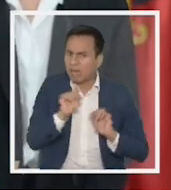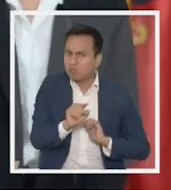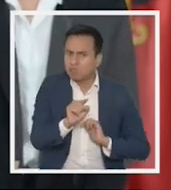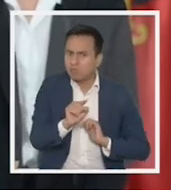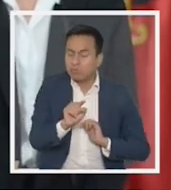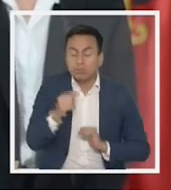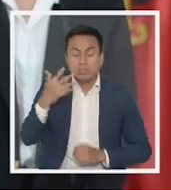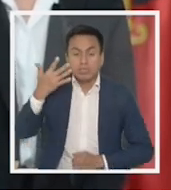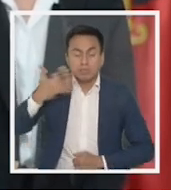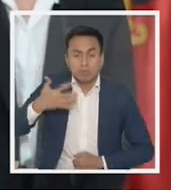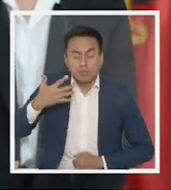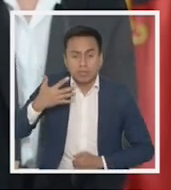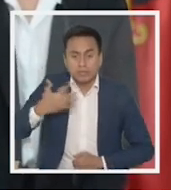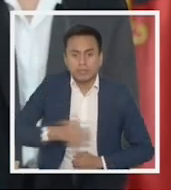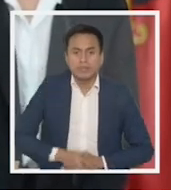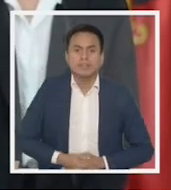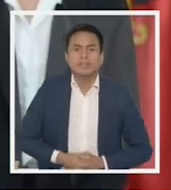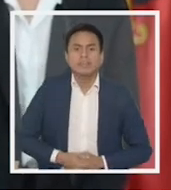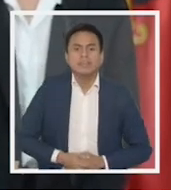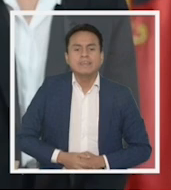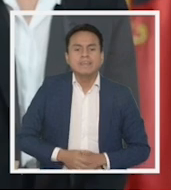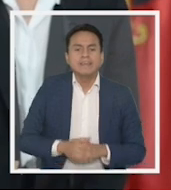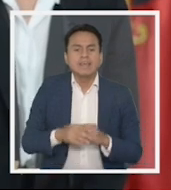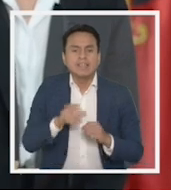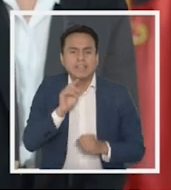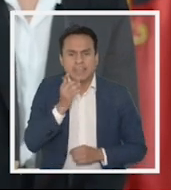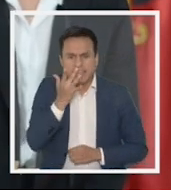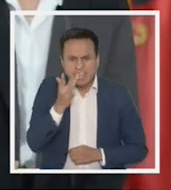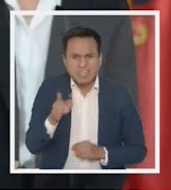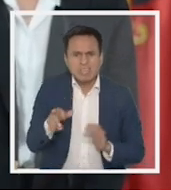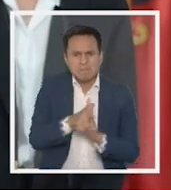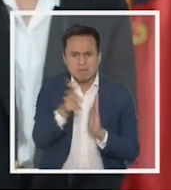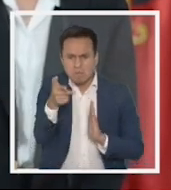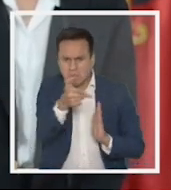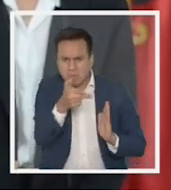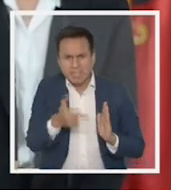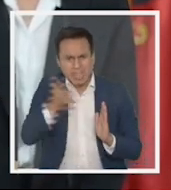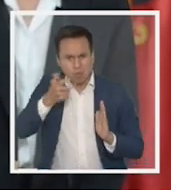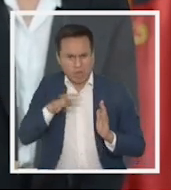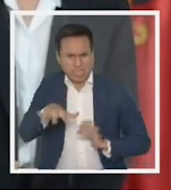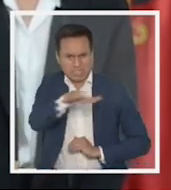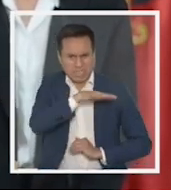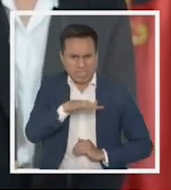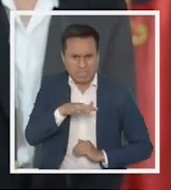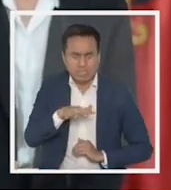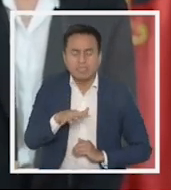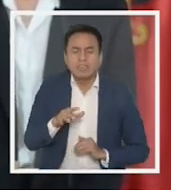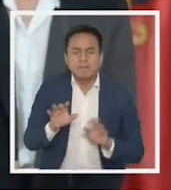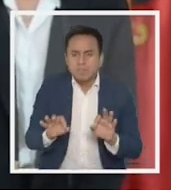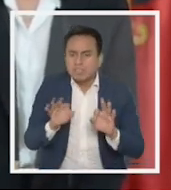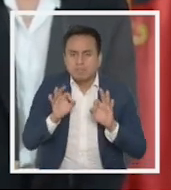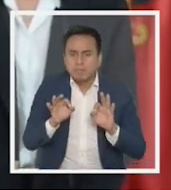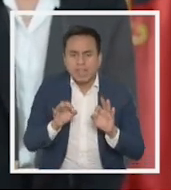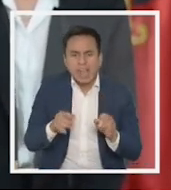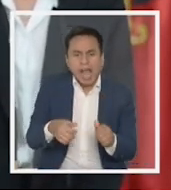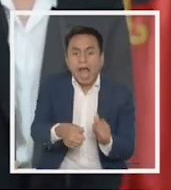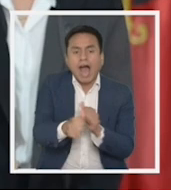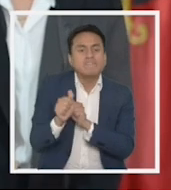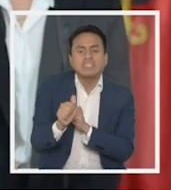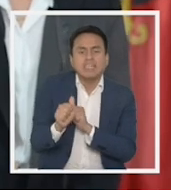delincuencia tienen claro que su principal adversario es un Chile unido, un Chile en